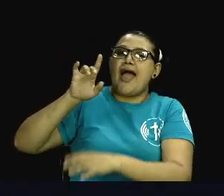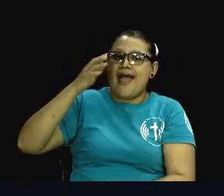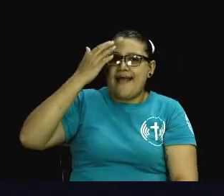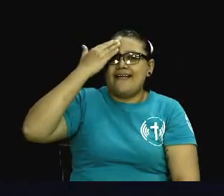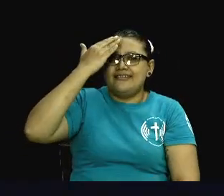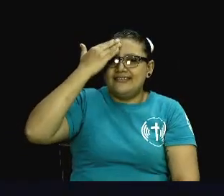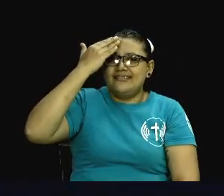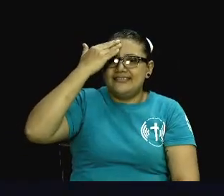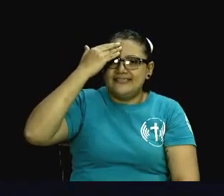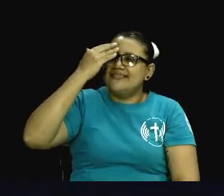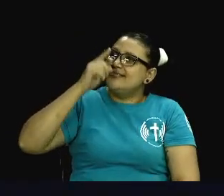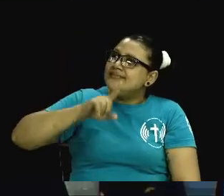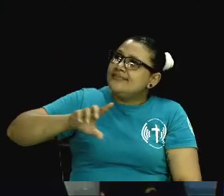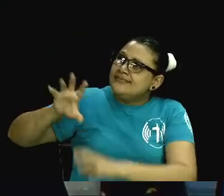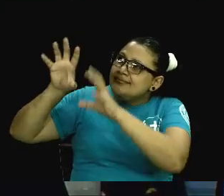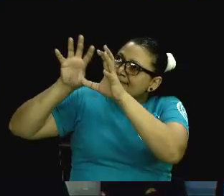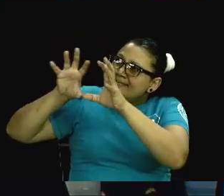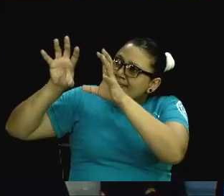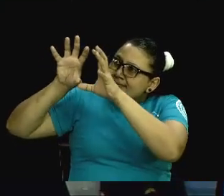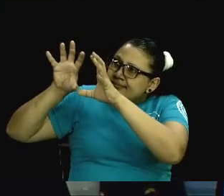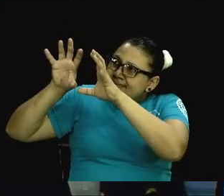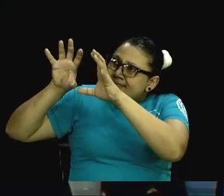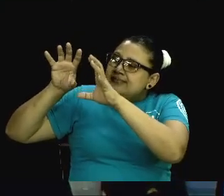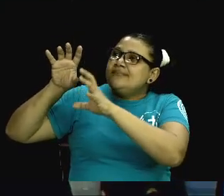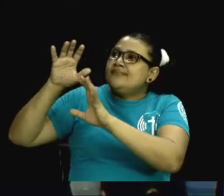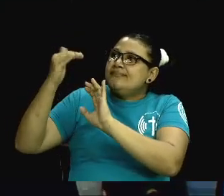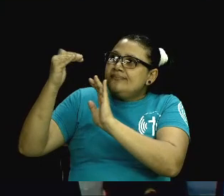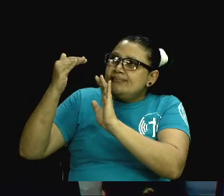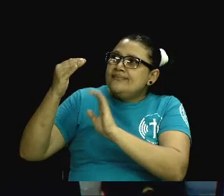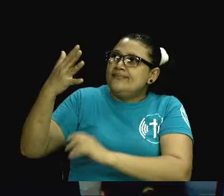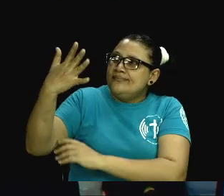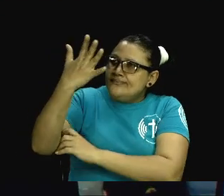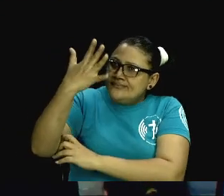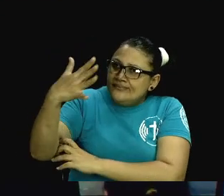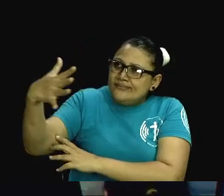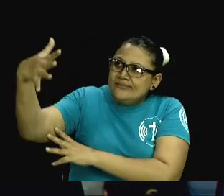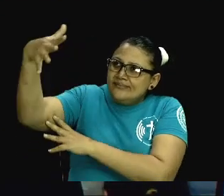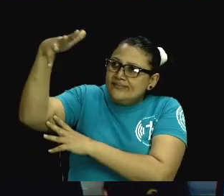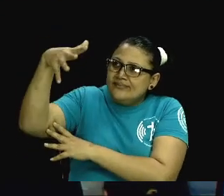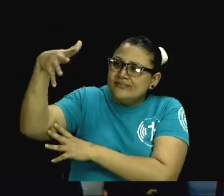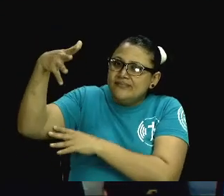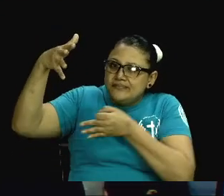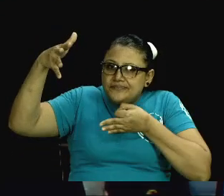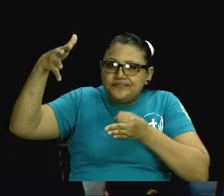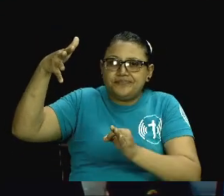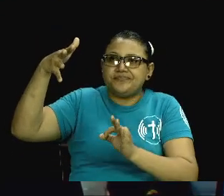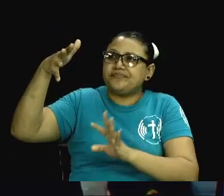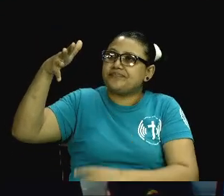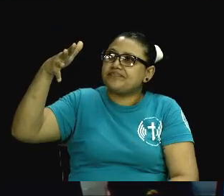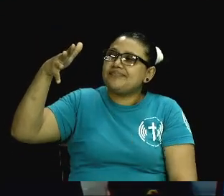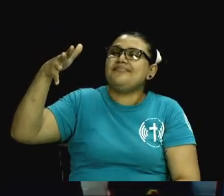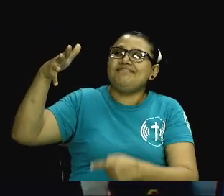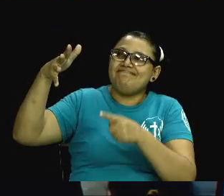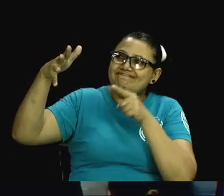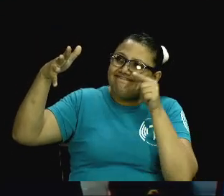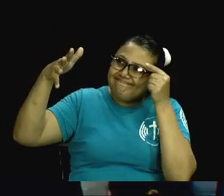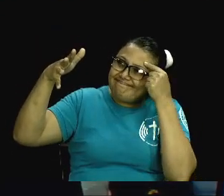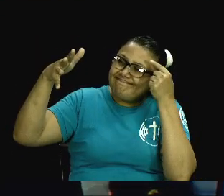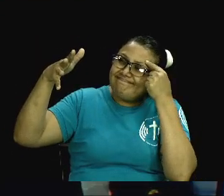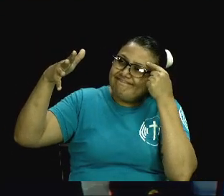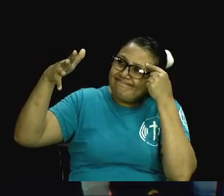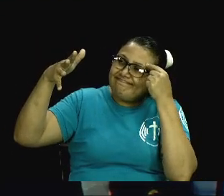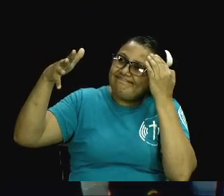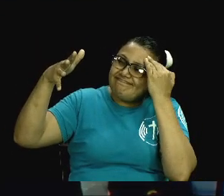cuando tú vayas a levantar tu mano y te acuerdes y la veas tú vas a decir bendición viene pero